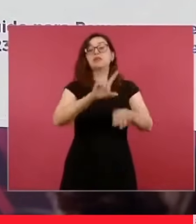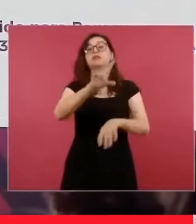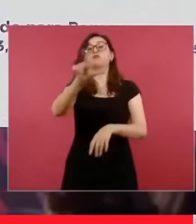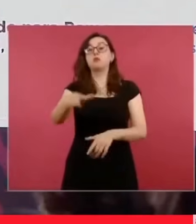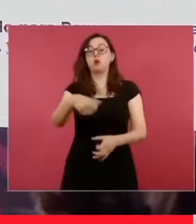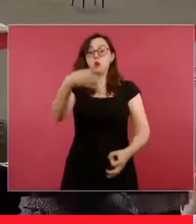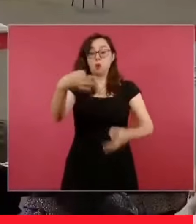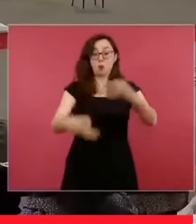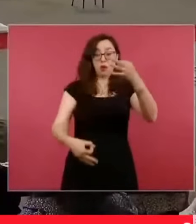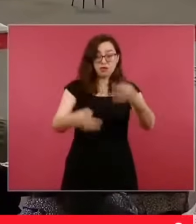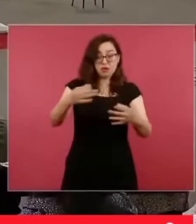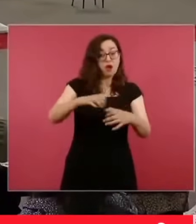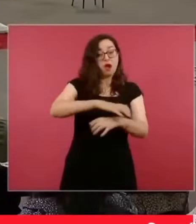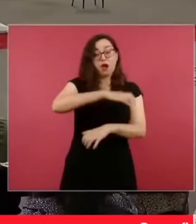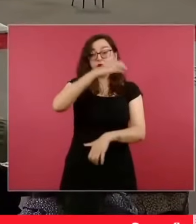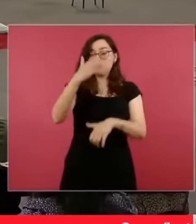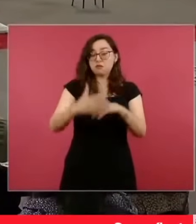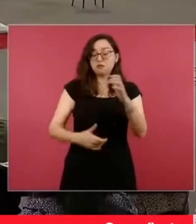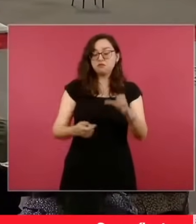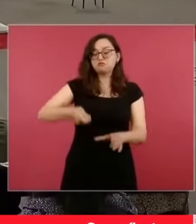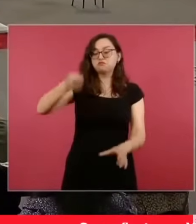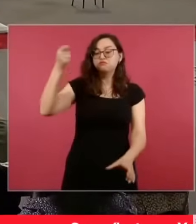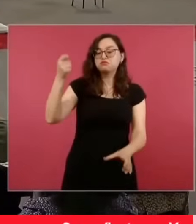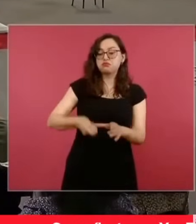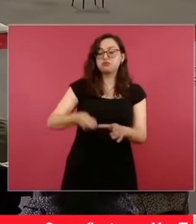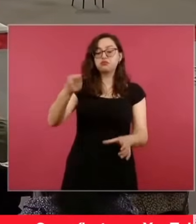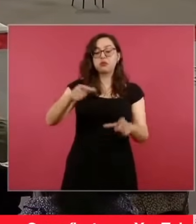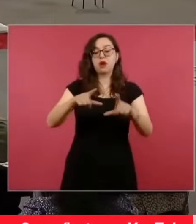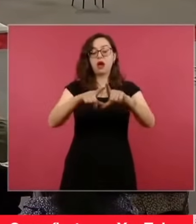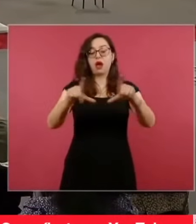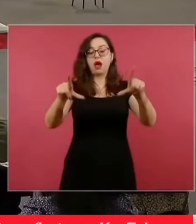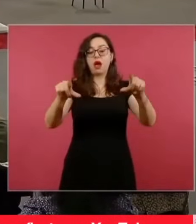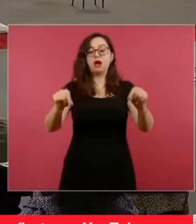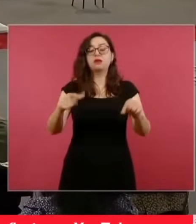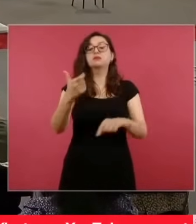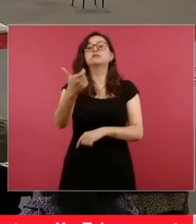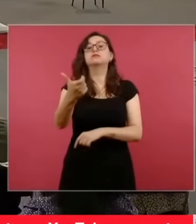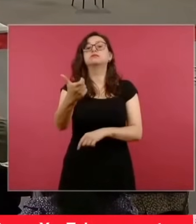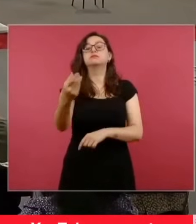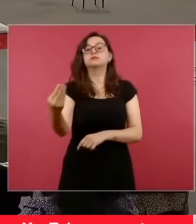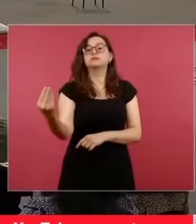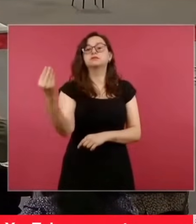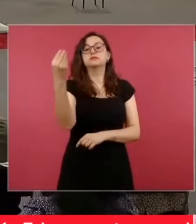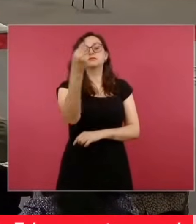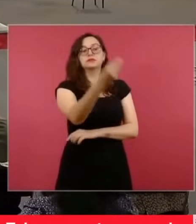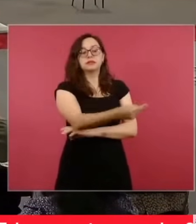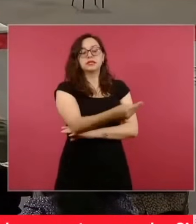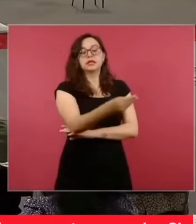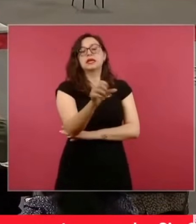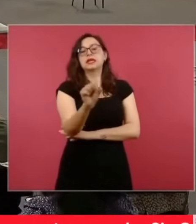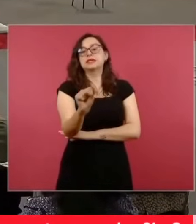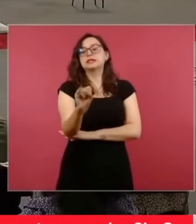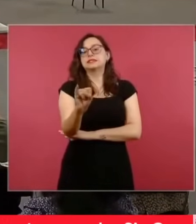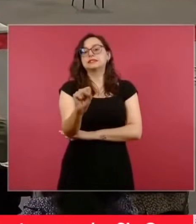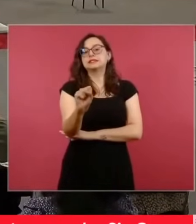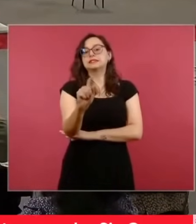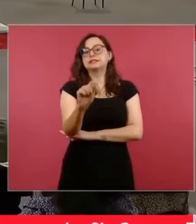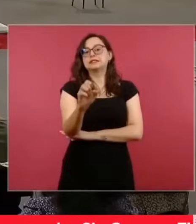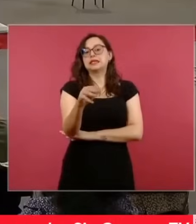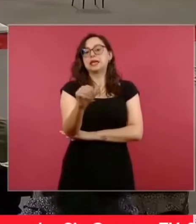juez determinó que se entregaba el billete de depósito a la empresa Sistemas Integrales de